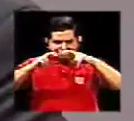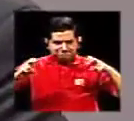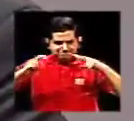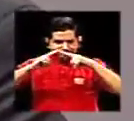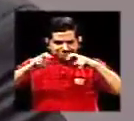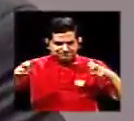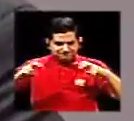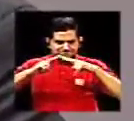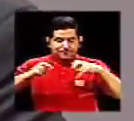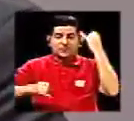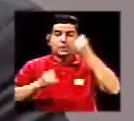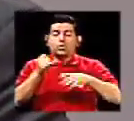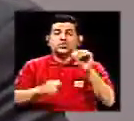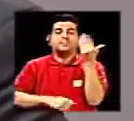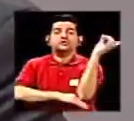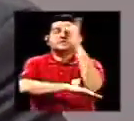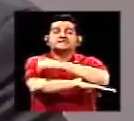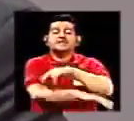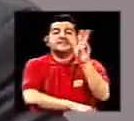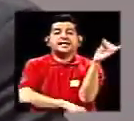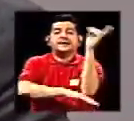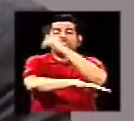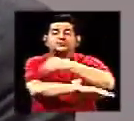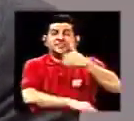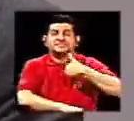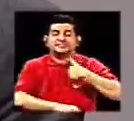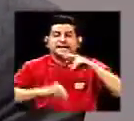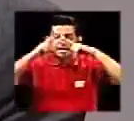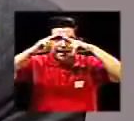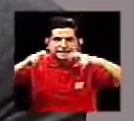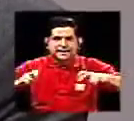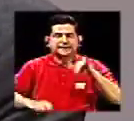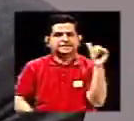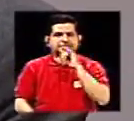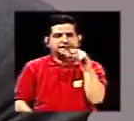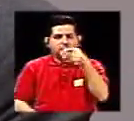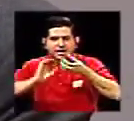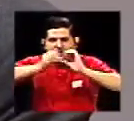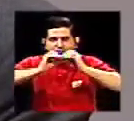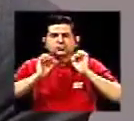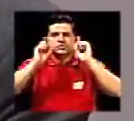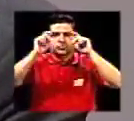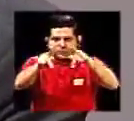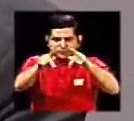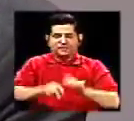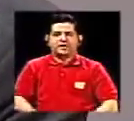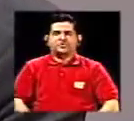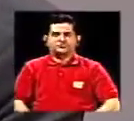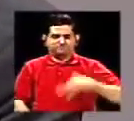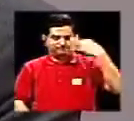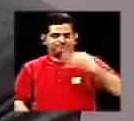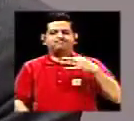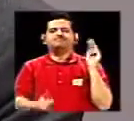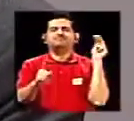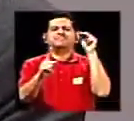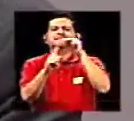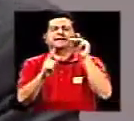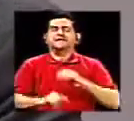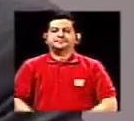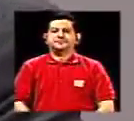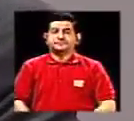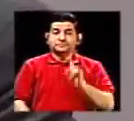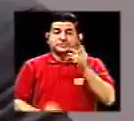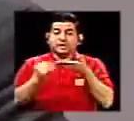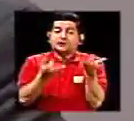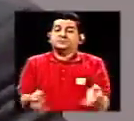y en los últimos 15 días, cada 3 días teníamos mediciones. Entonces también esos datos nos permitían afianzar el mensaje. Y una